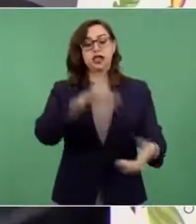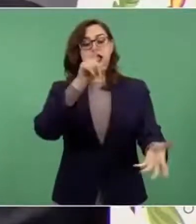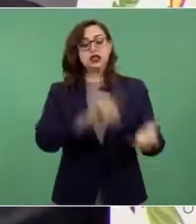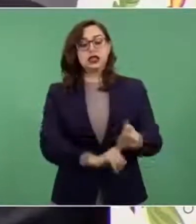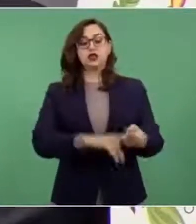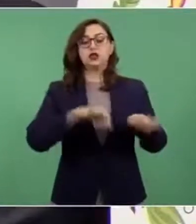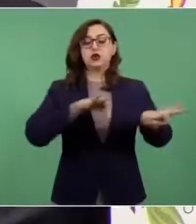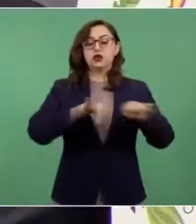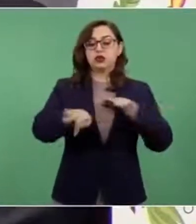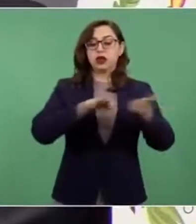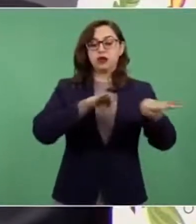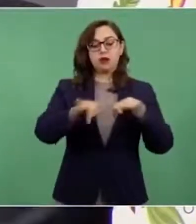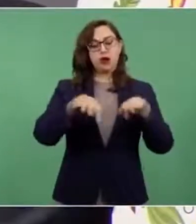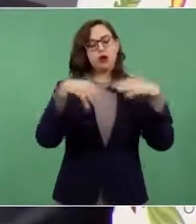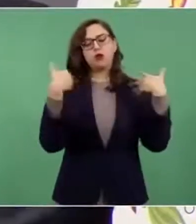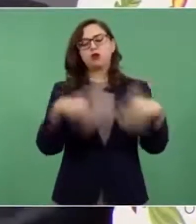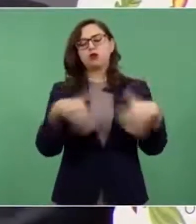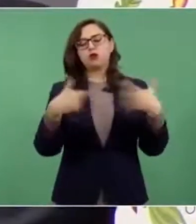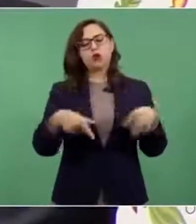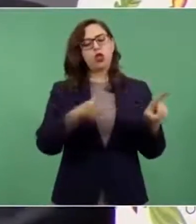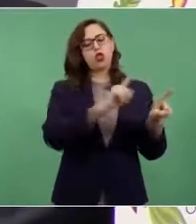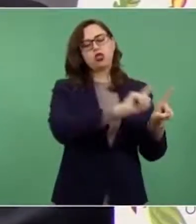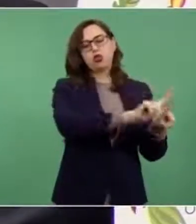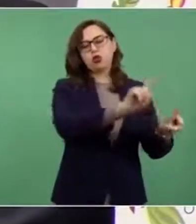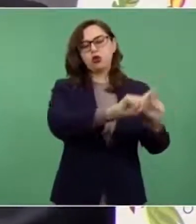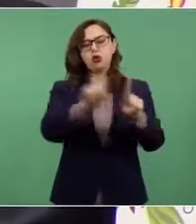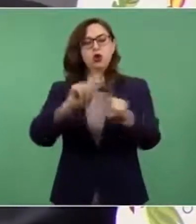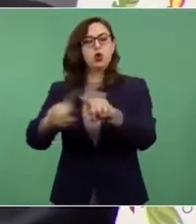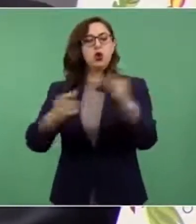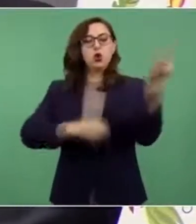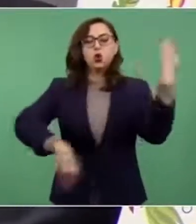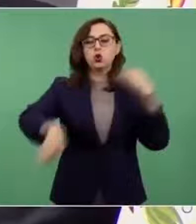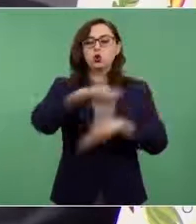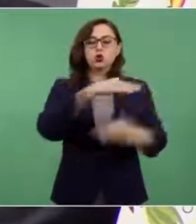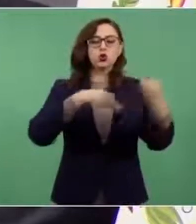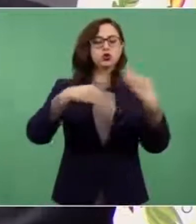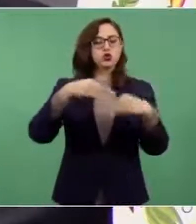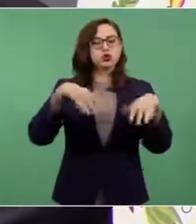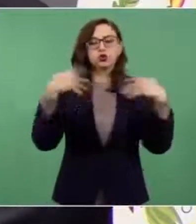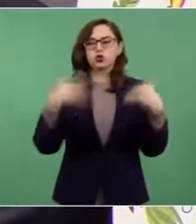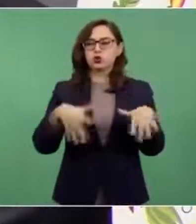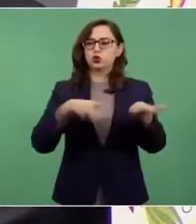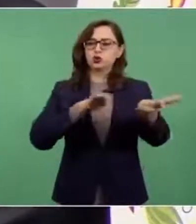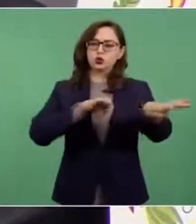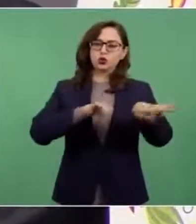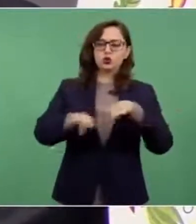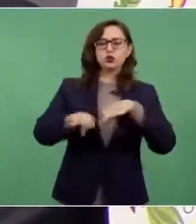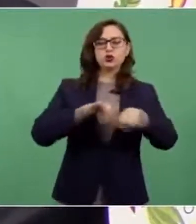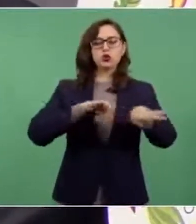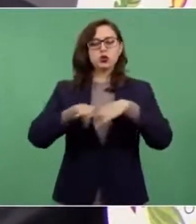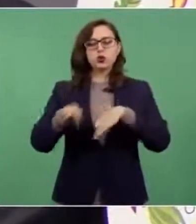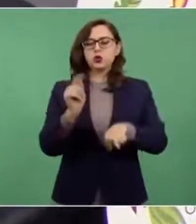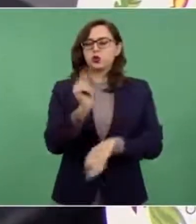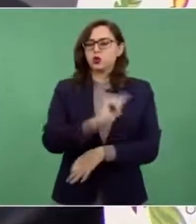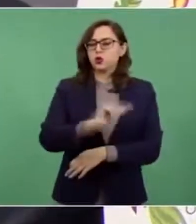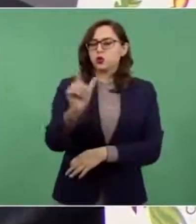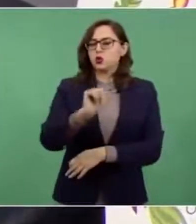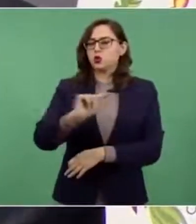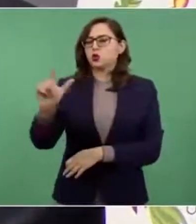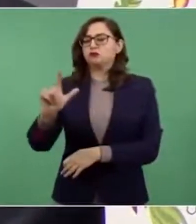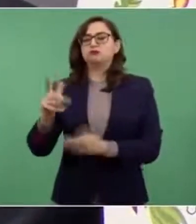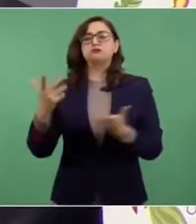camillero y la enfermera más humilde hasta el médico de mayor